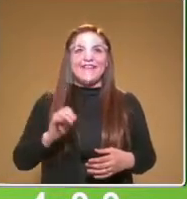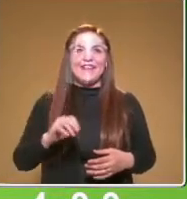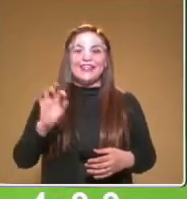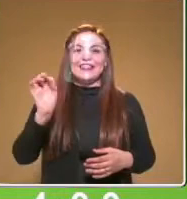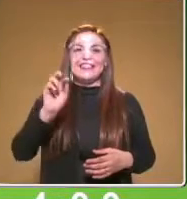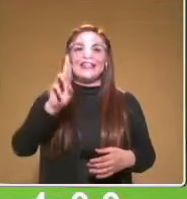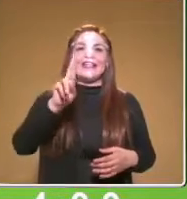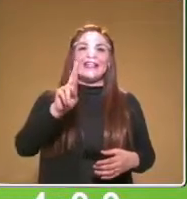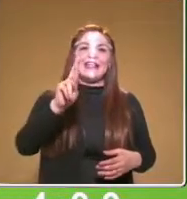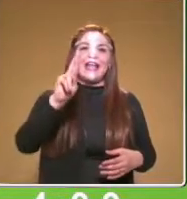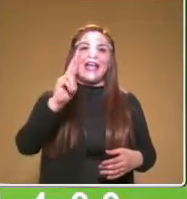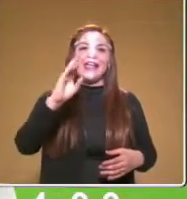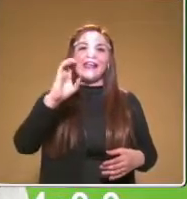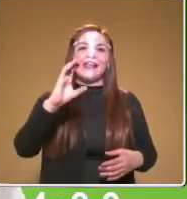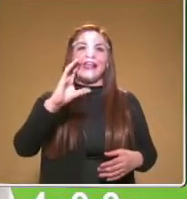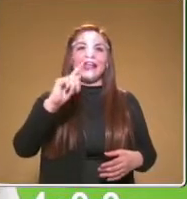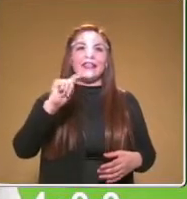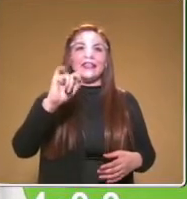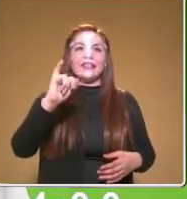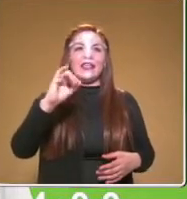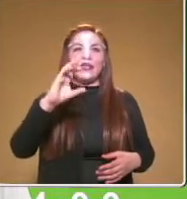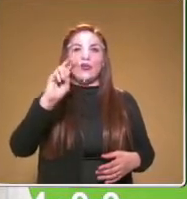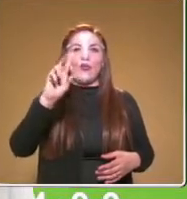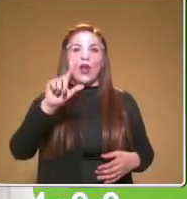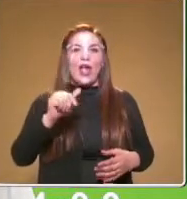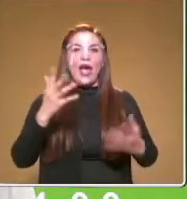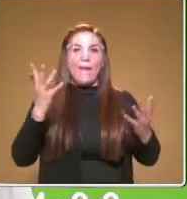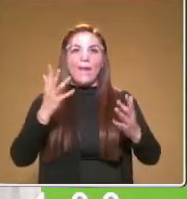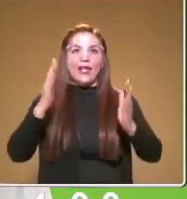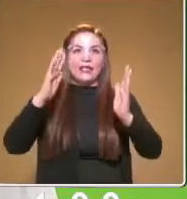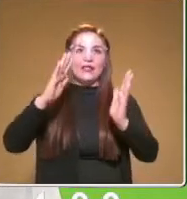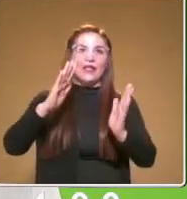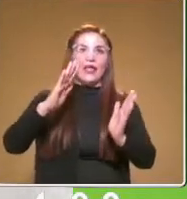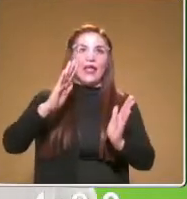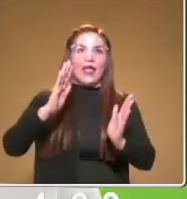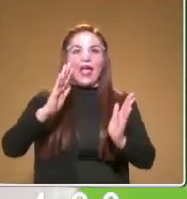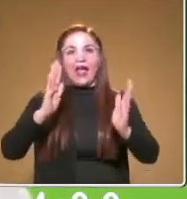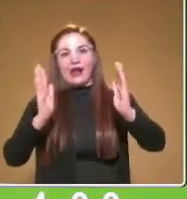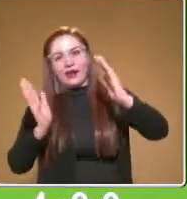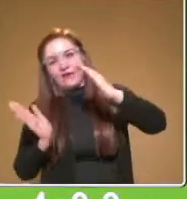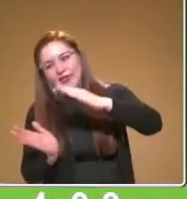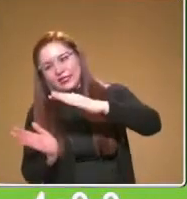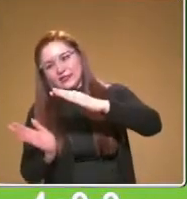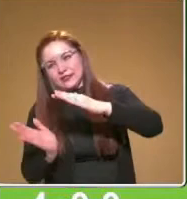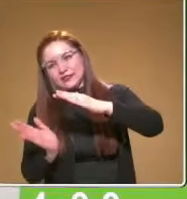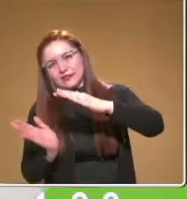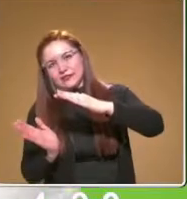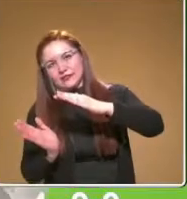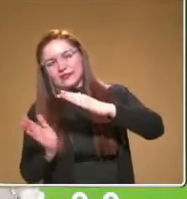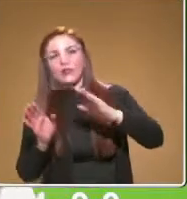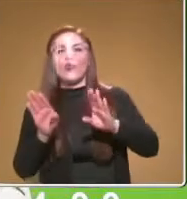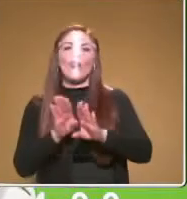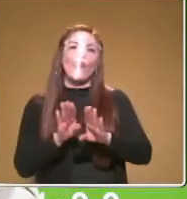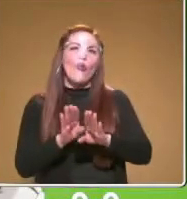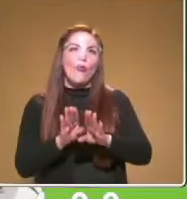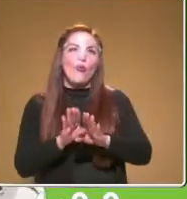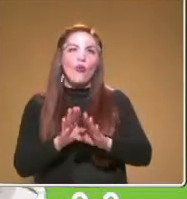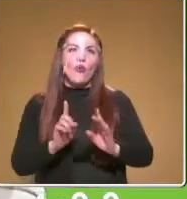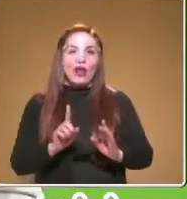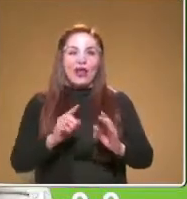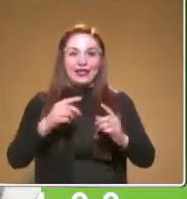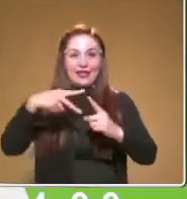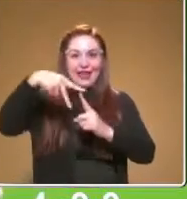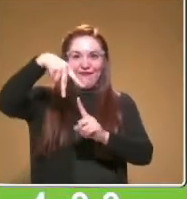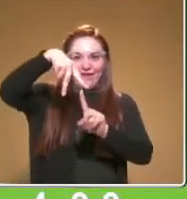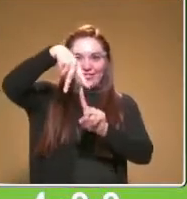retícula apareciera como que al revés, o se hace, maestra, para, en términos más generales para los alumnos, si esa flechita en vez de estar hacia